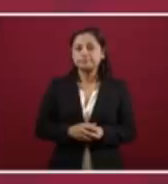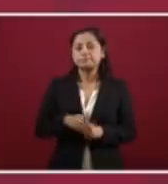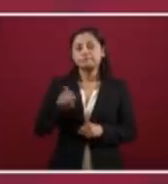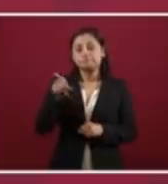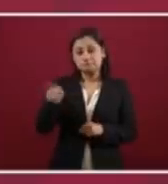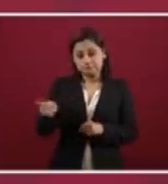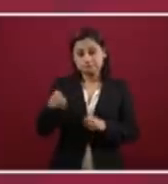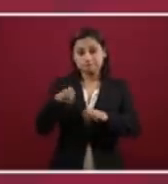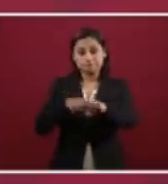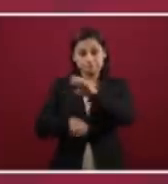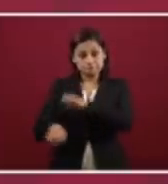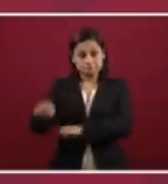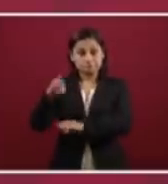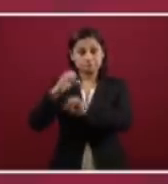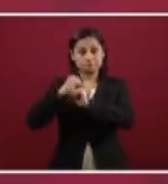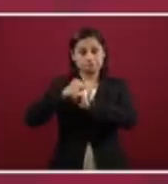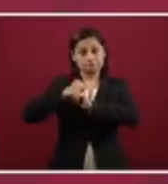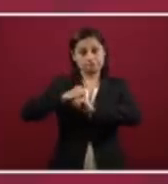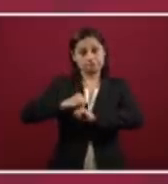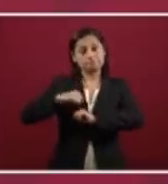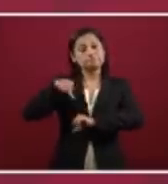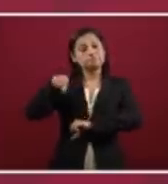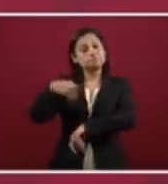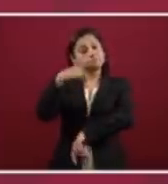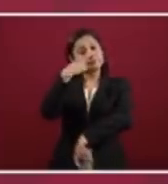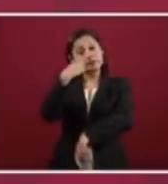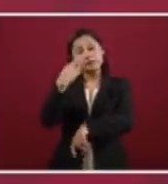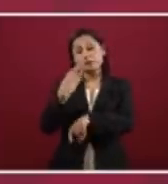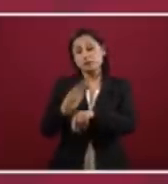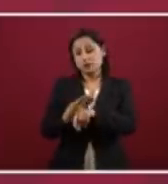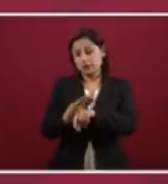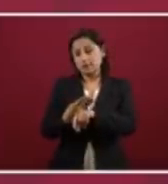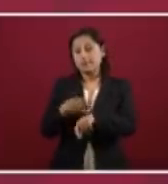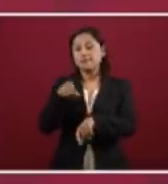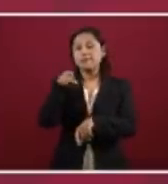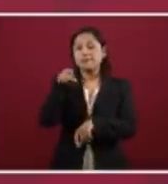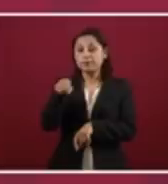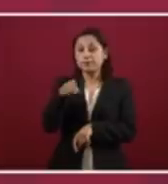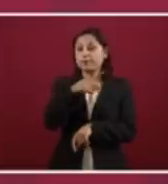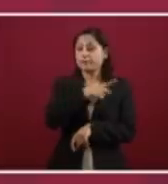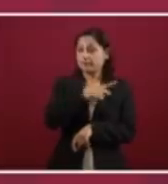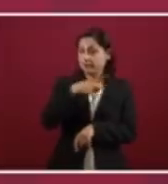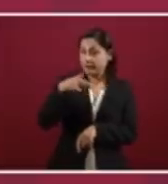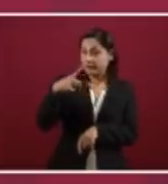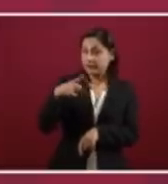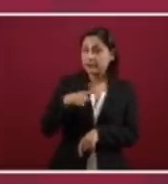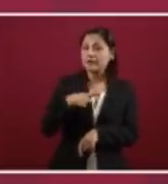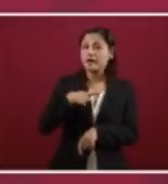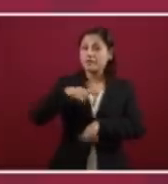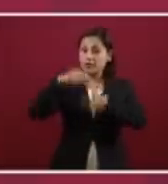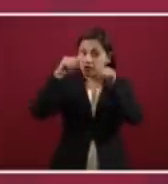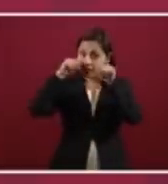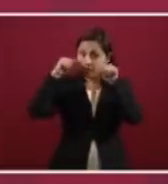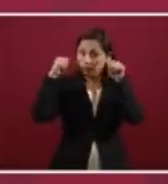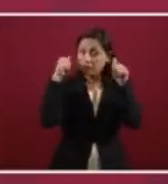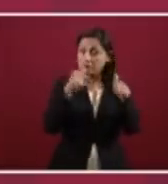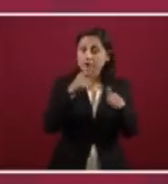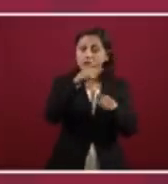responsables, las empresas inmobiliarias, tienen que hacerse cargo de los daños.